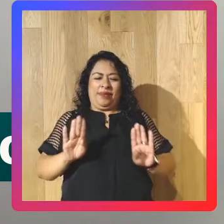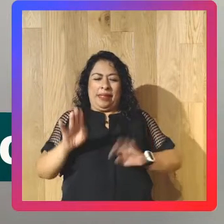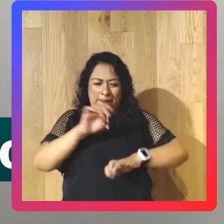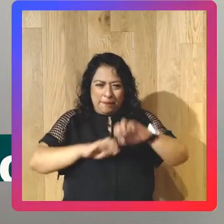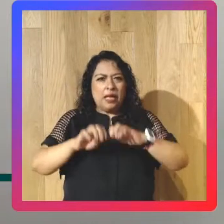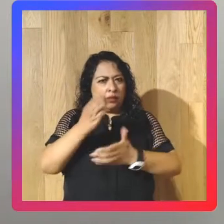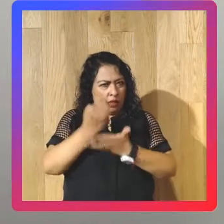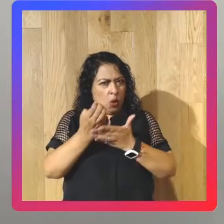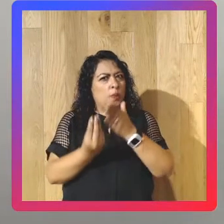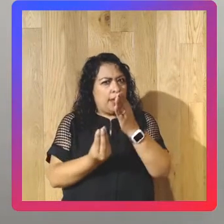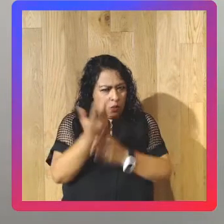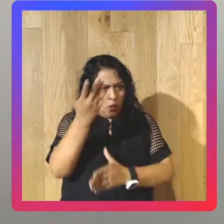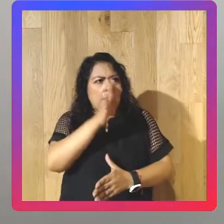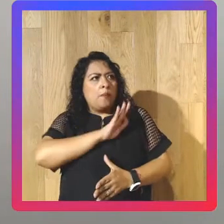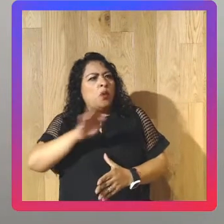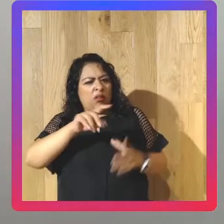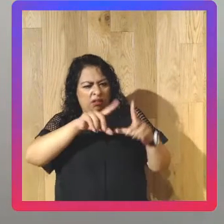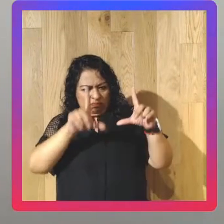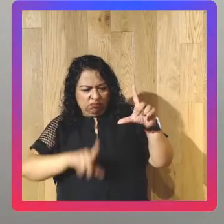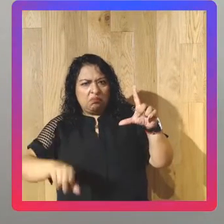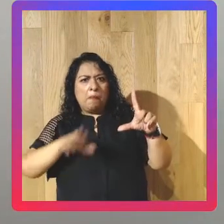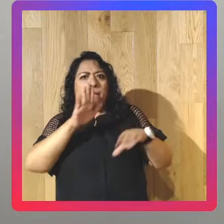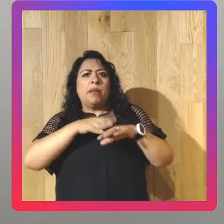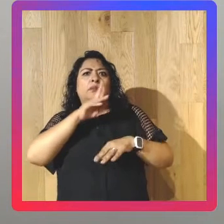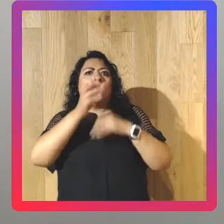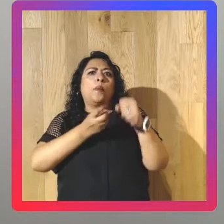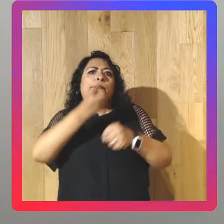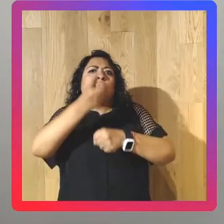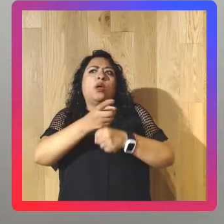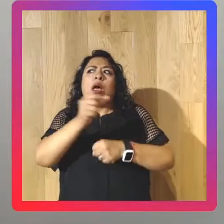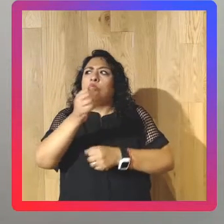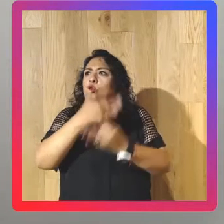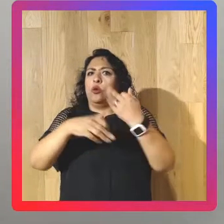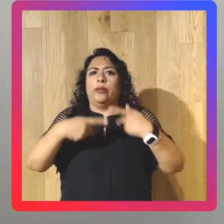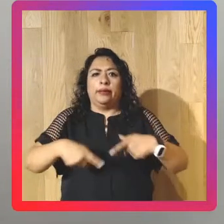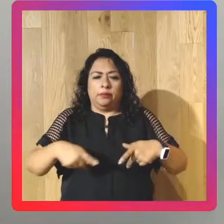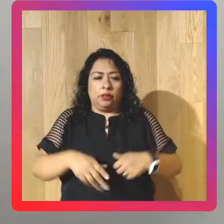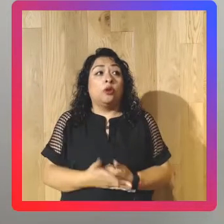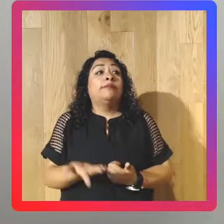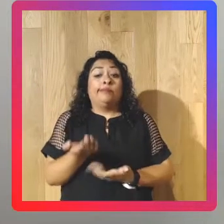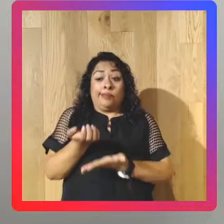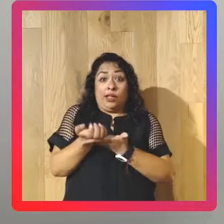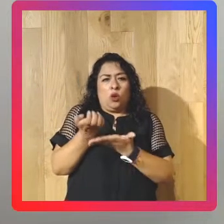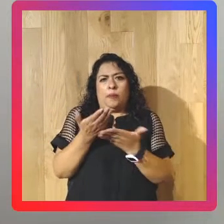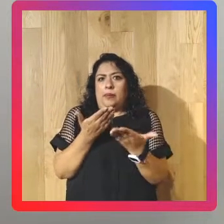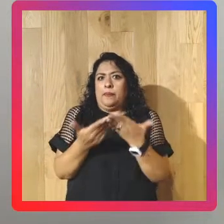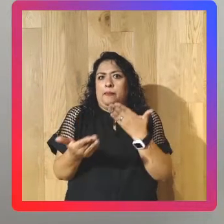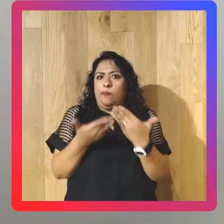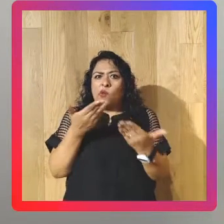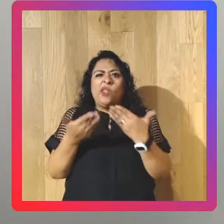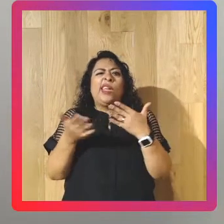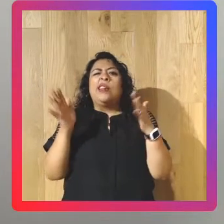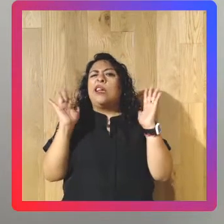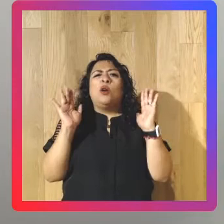de economía, que permite un país con más y mejores oportunidades para todos. Una economía moderna que,